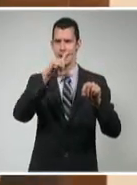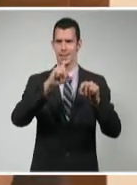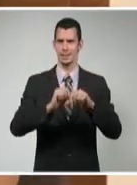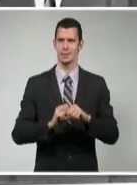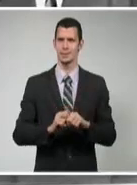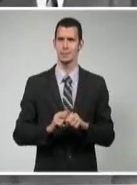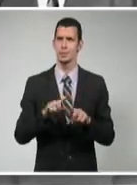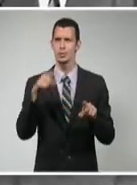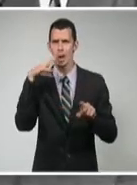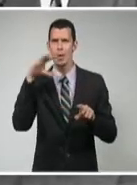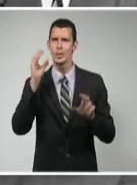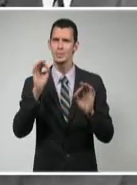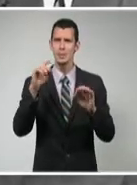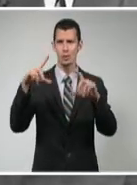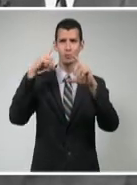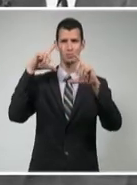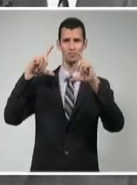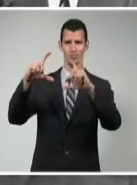era necesaria